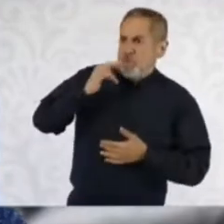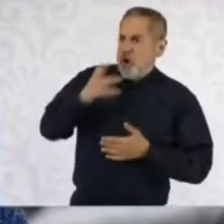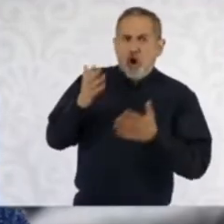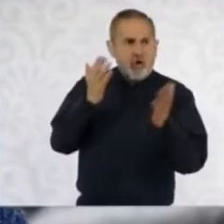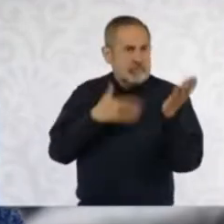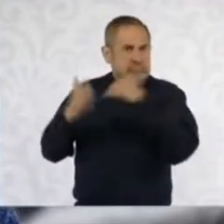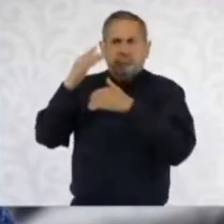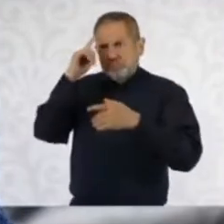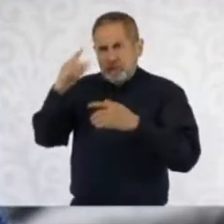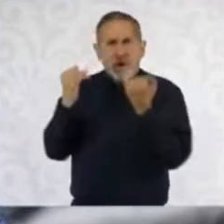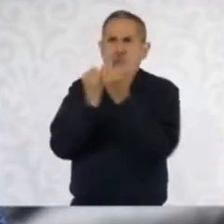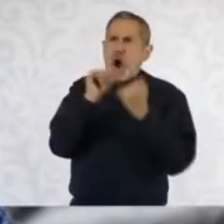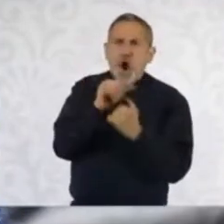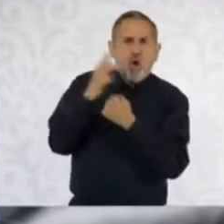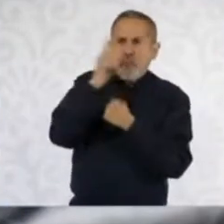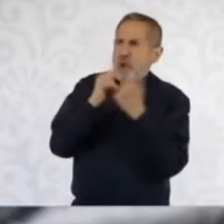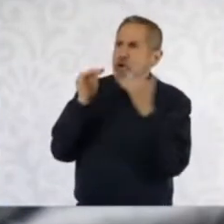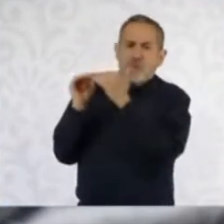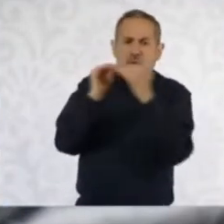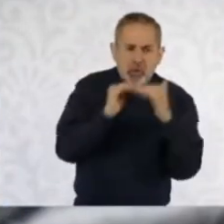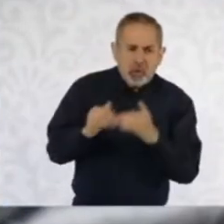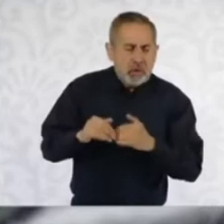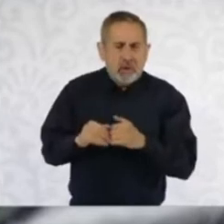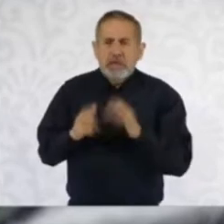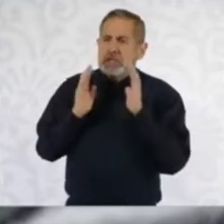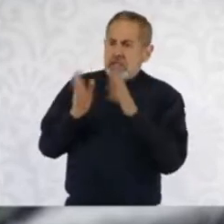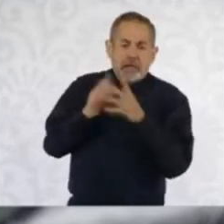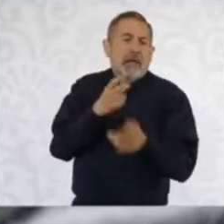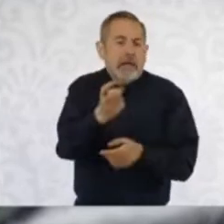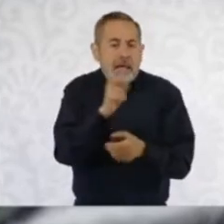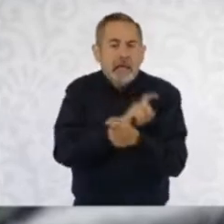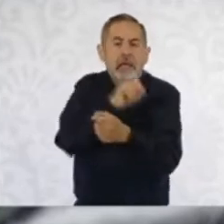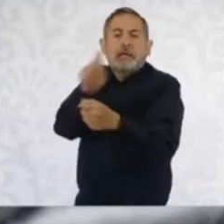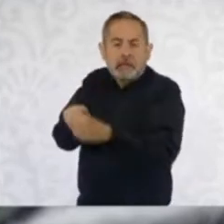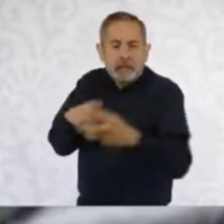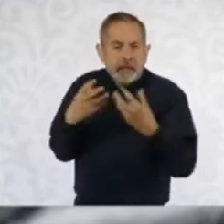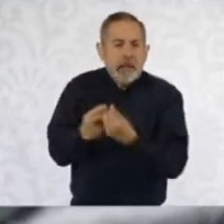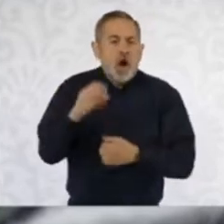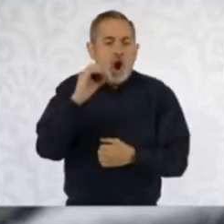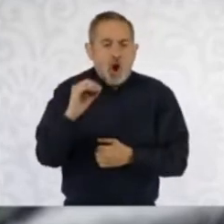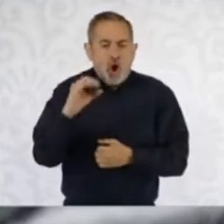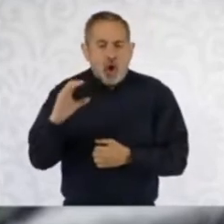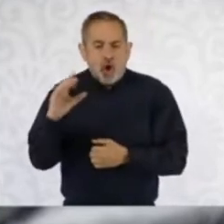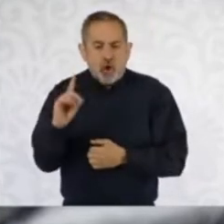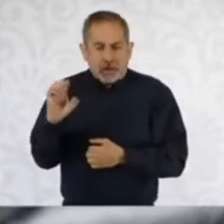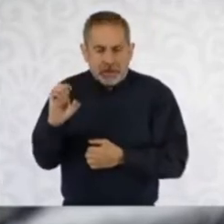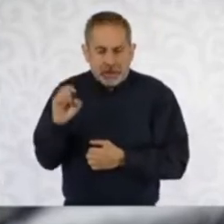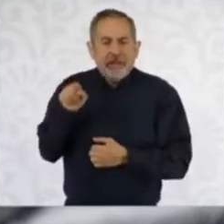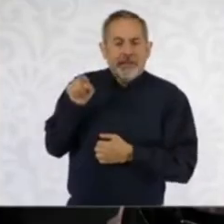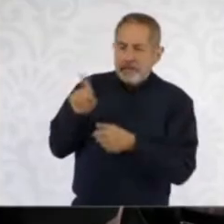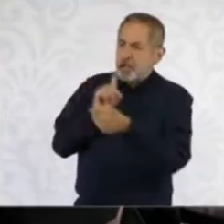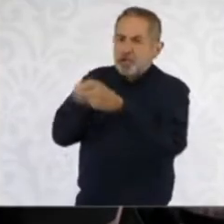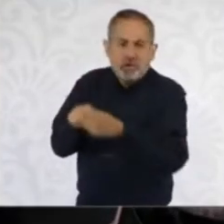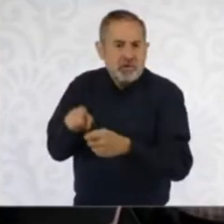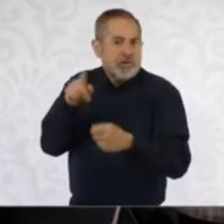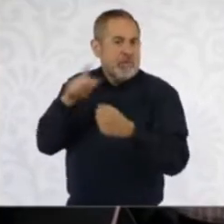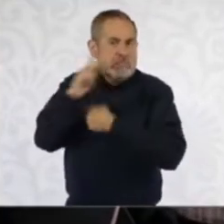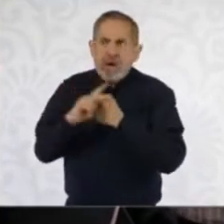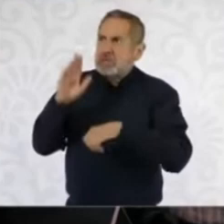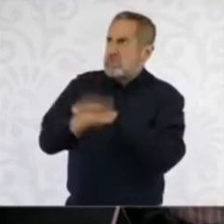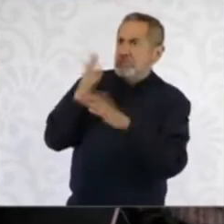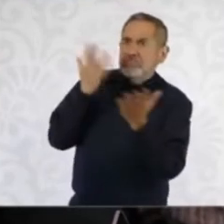primer mundo. Ahí nos hicimos parte de la Organización para la Cooperación y el Desarrollo Económico, que son los países industrializados,